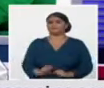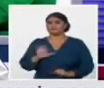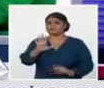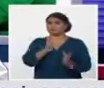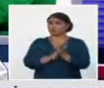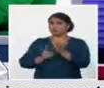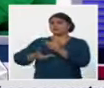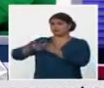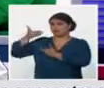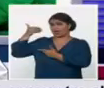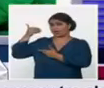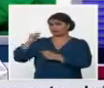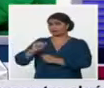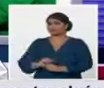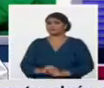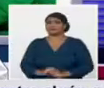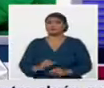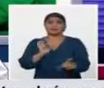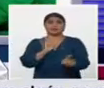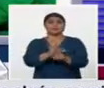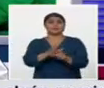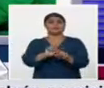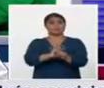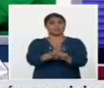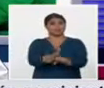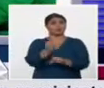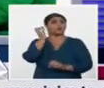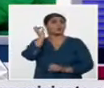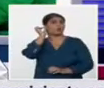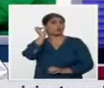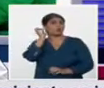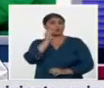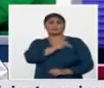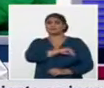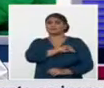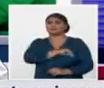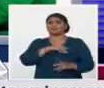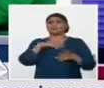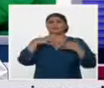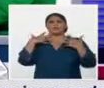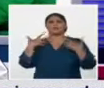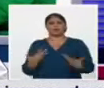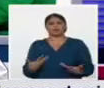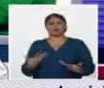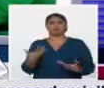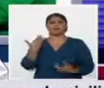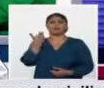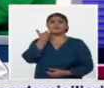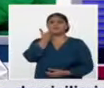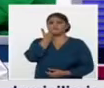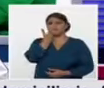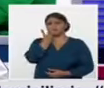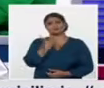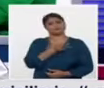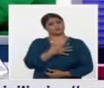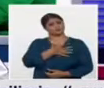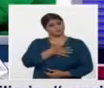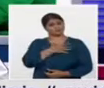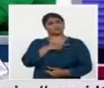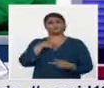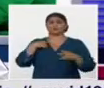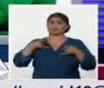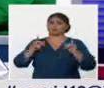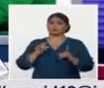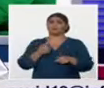fue decaimiento y fiebre, pues lamentablemente fallece. Fallece una paciente relativamente